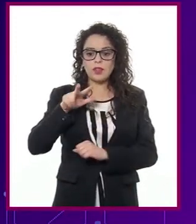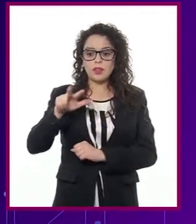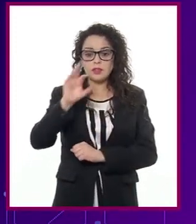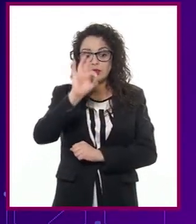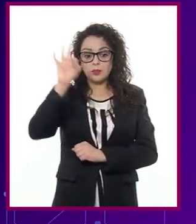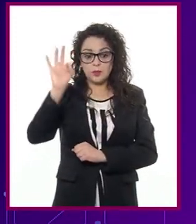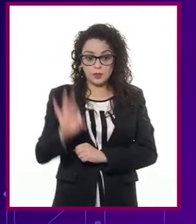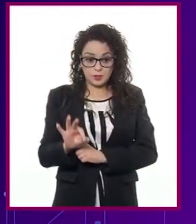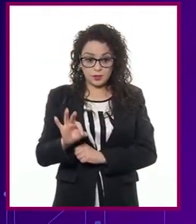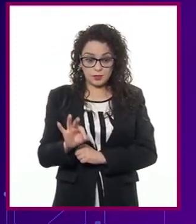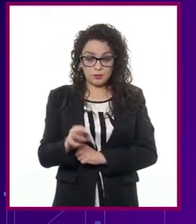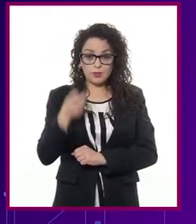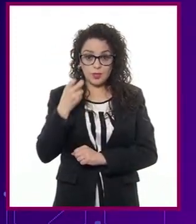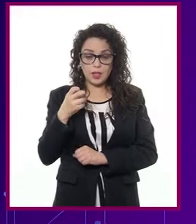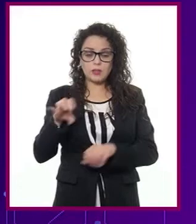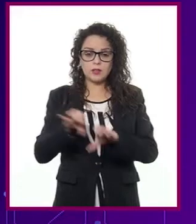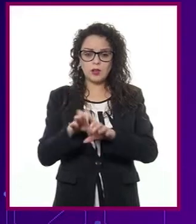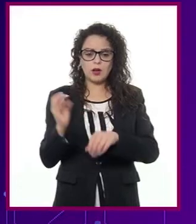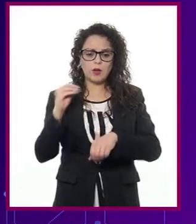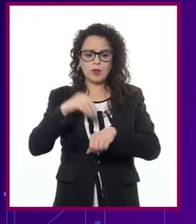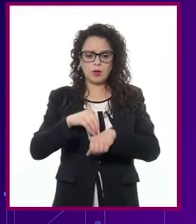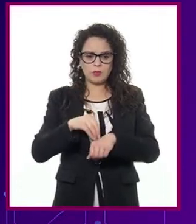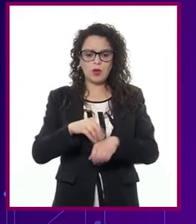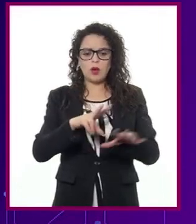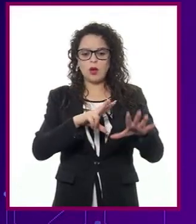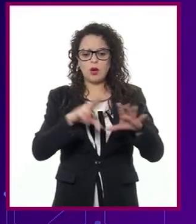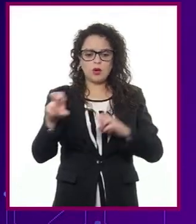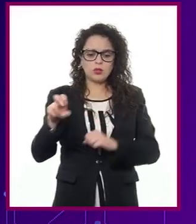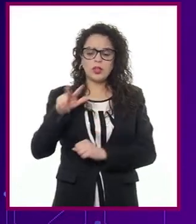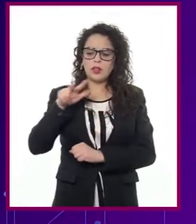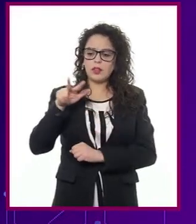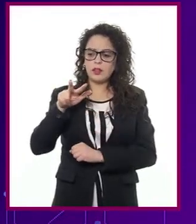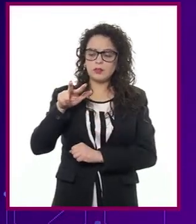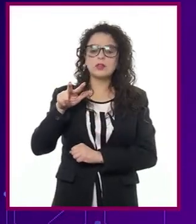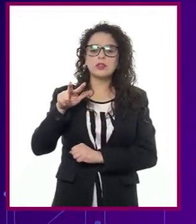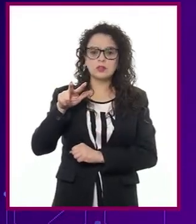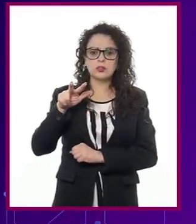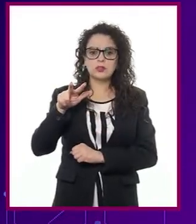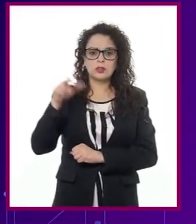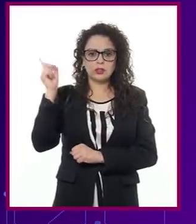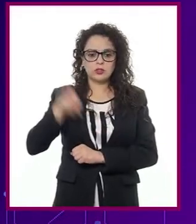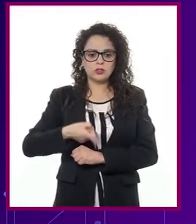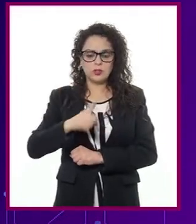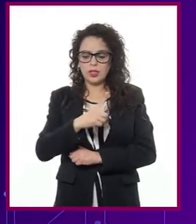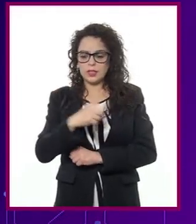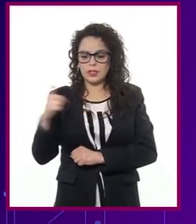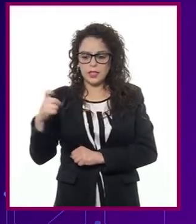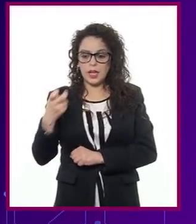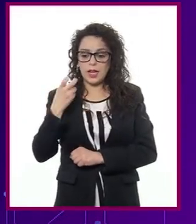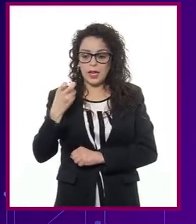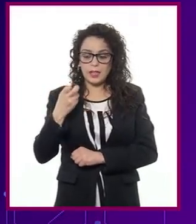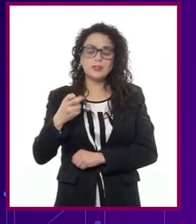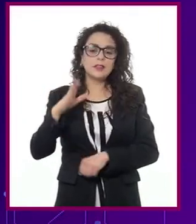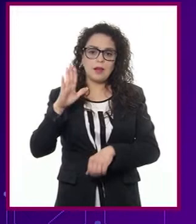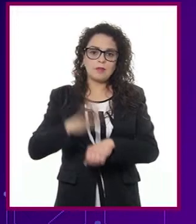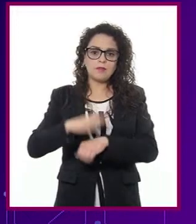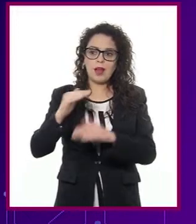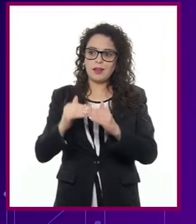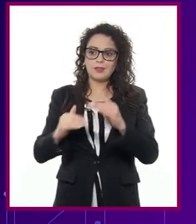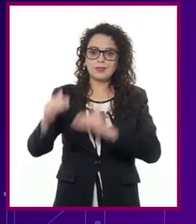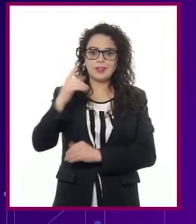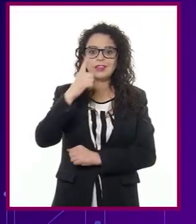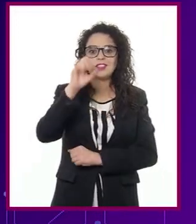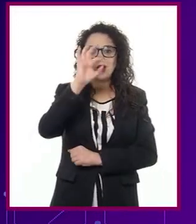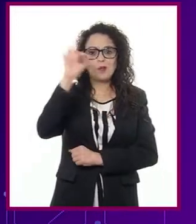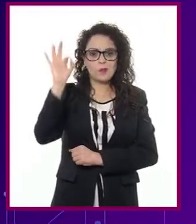818%. Se puede expresar como 818 sobre 100, siendo un porcentaje mayor al 100%, que se